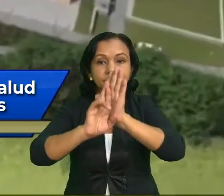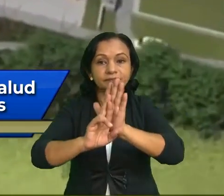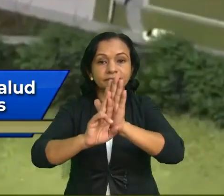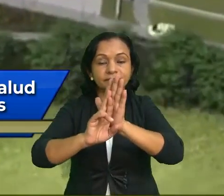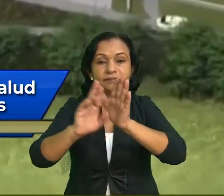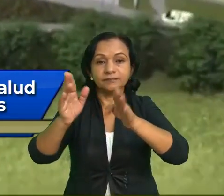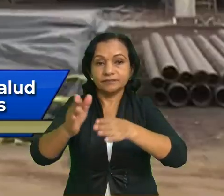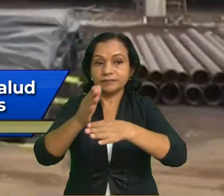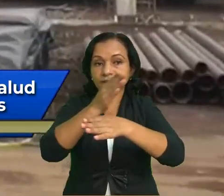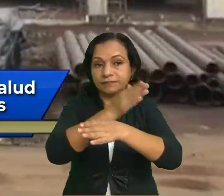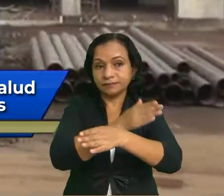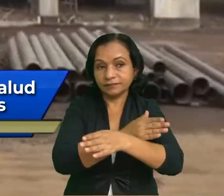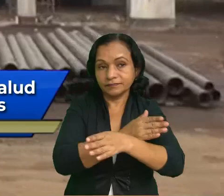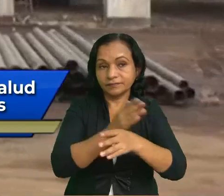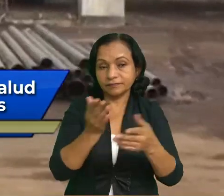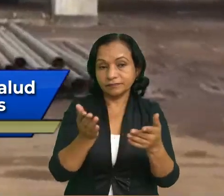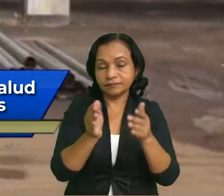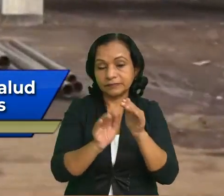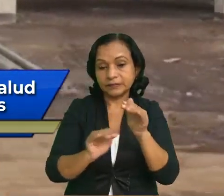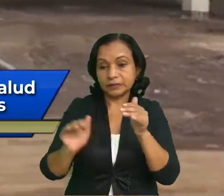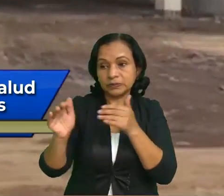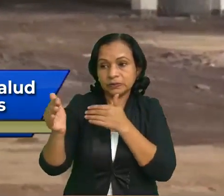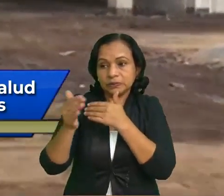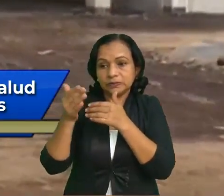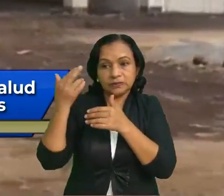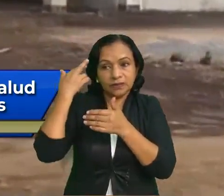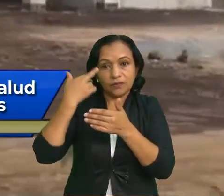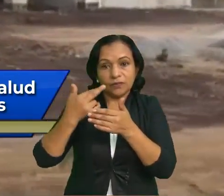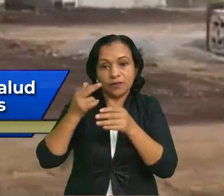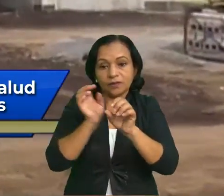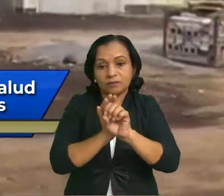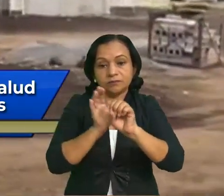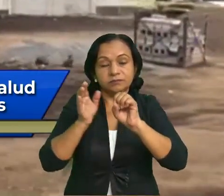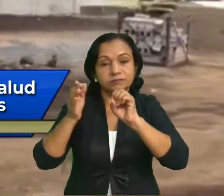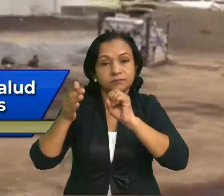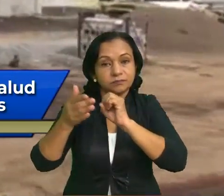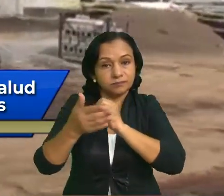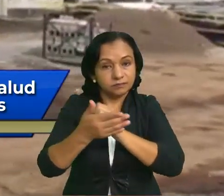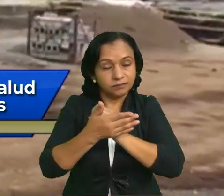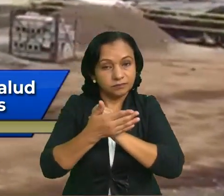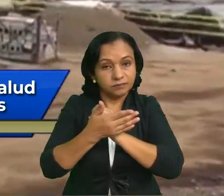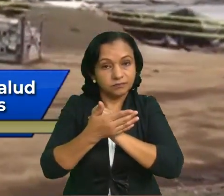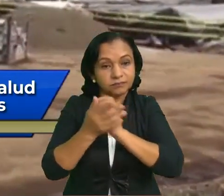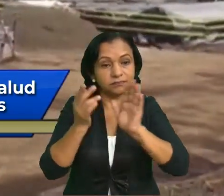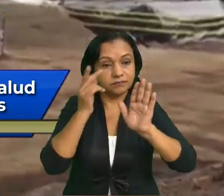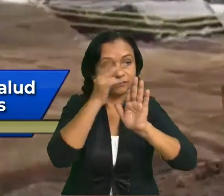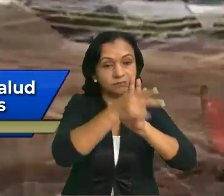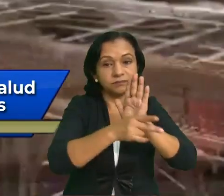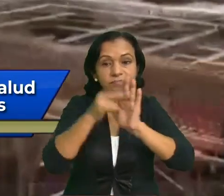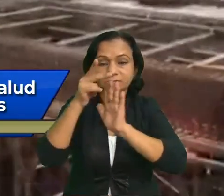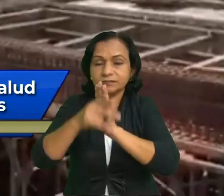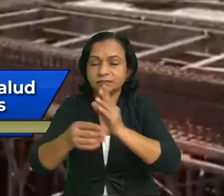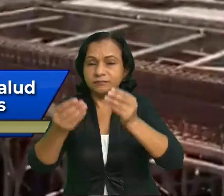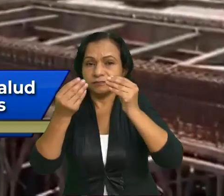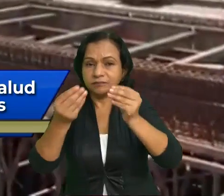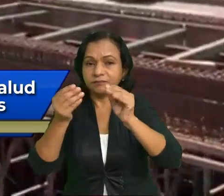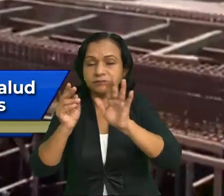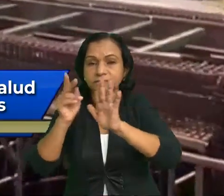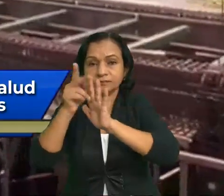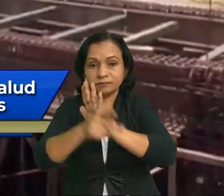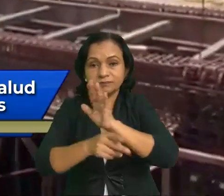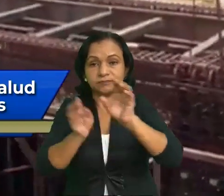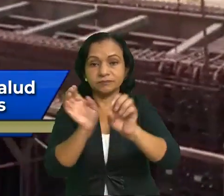ante digamos la más reciente pues podríamos entenderlo así que afectó al mundo que afecta que está precisamente vigente una realidad